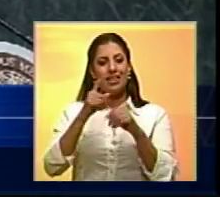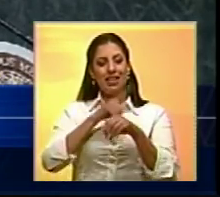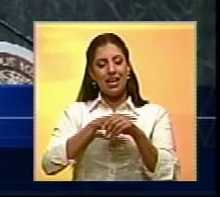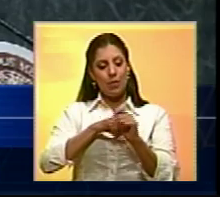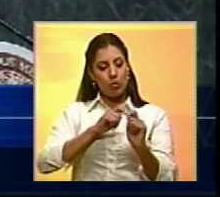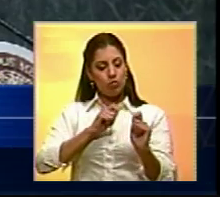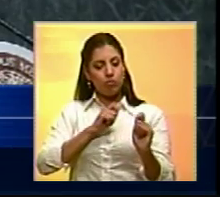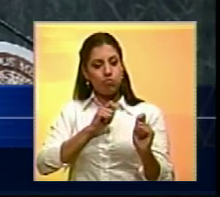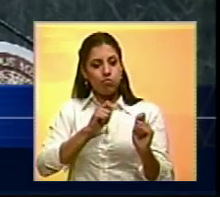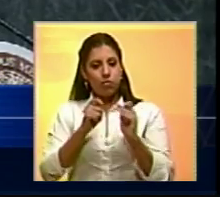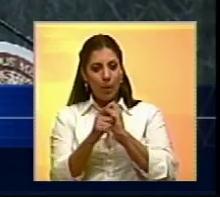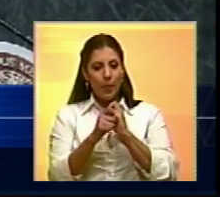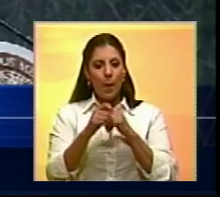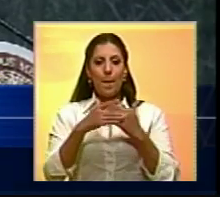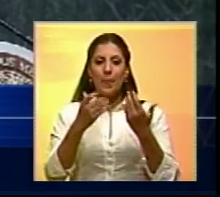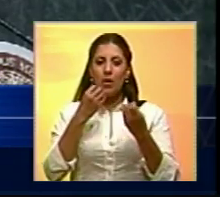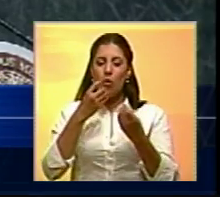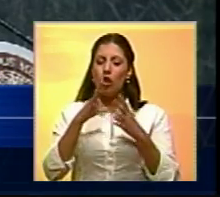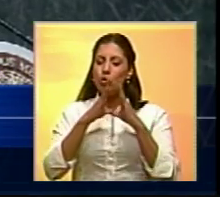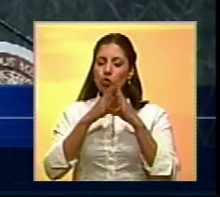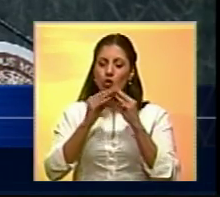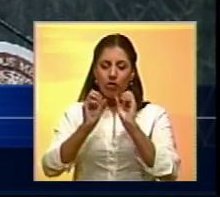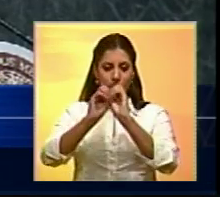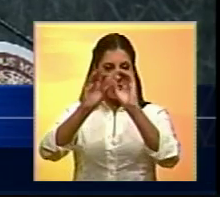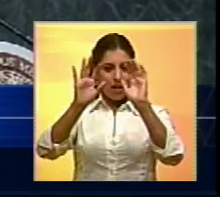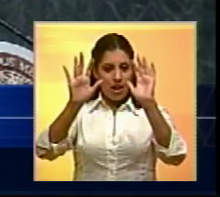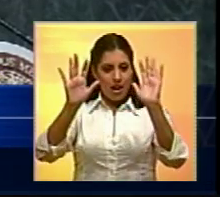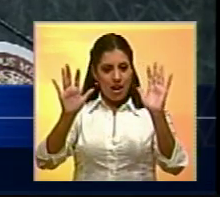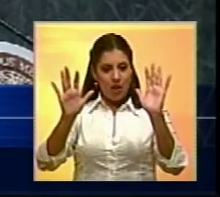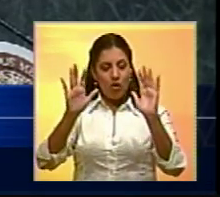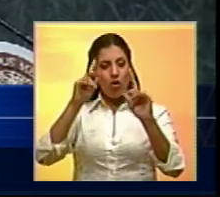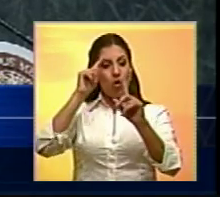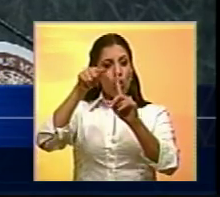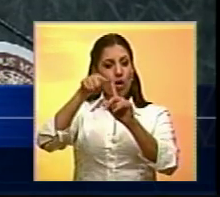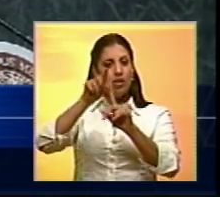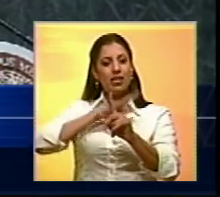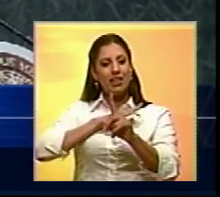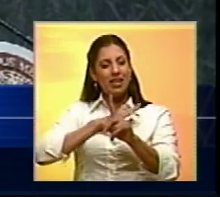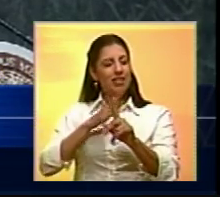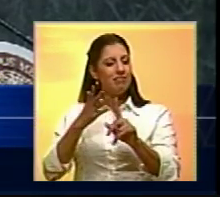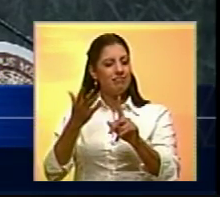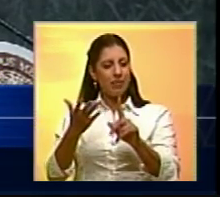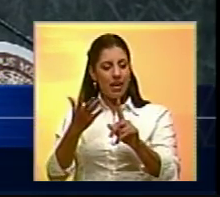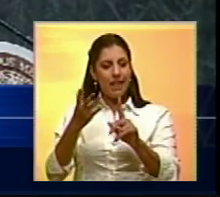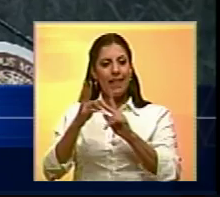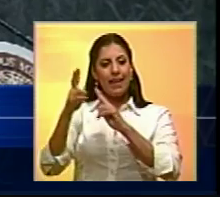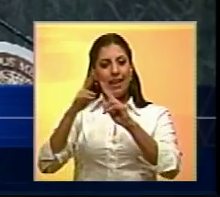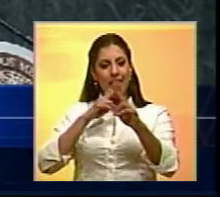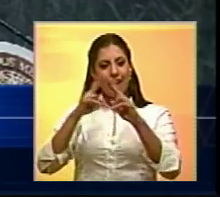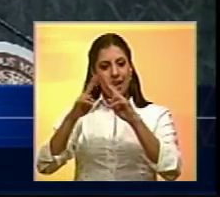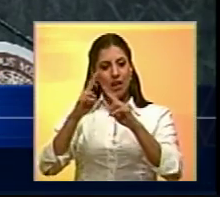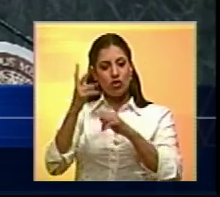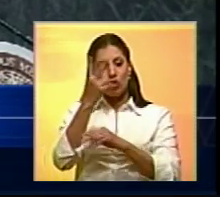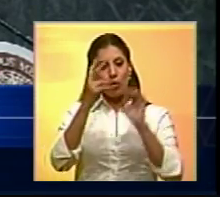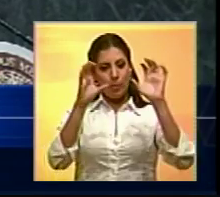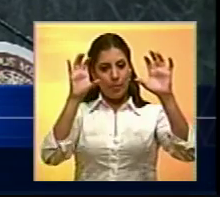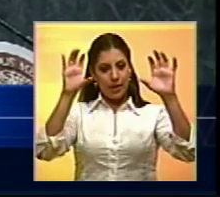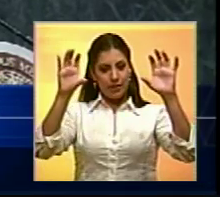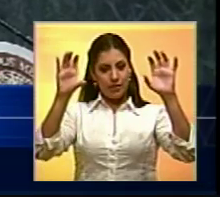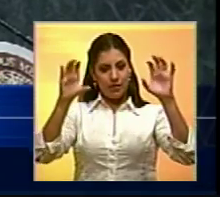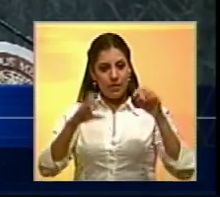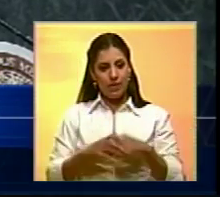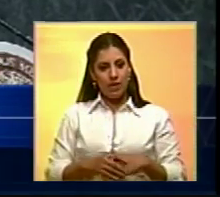de transición para definir con toda claridad el rumbo que habrá de tomar la relación entre ambos